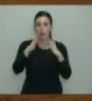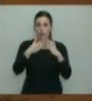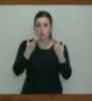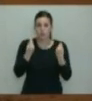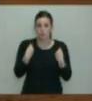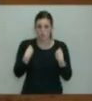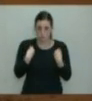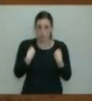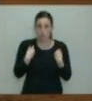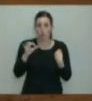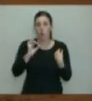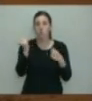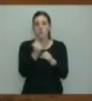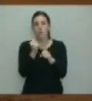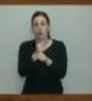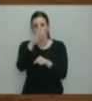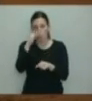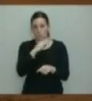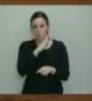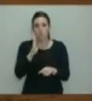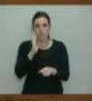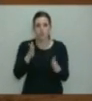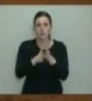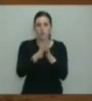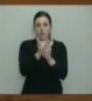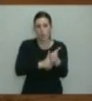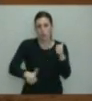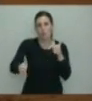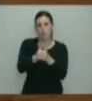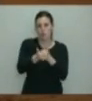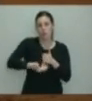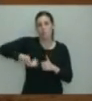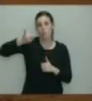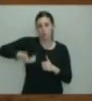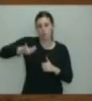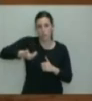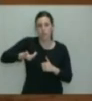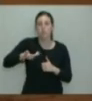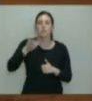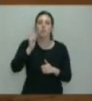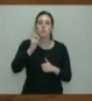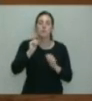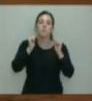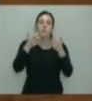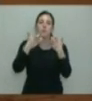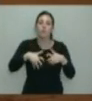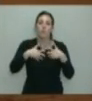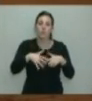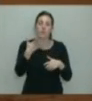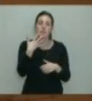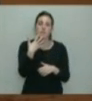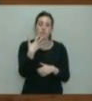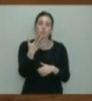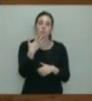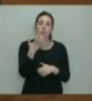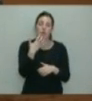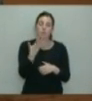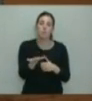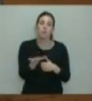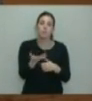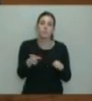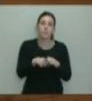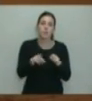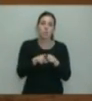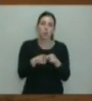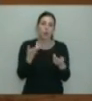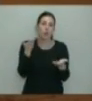de residencia o del trabajo de los padres tiene un peso importante, solo entrarían en funcionamiento en aquellos casos de que hubiese un